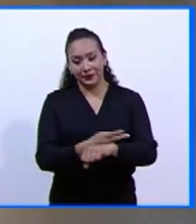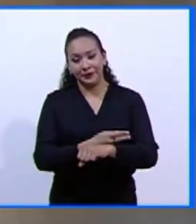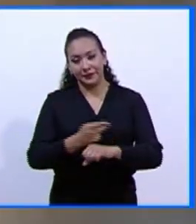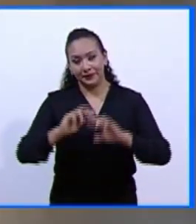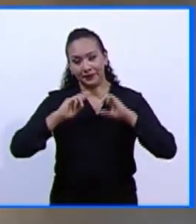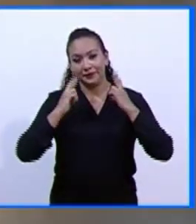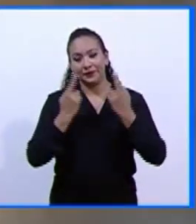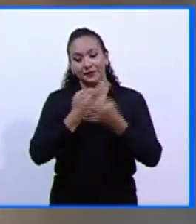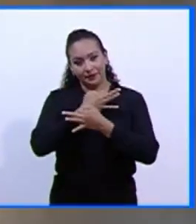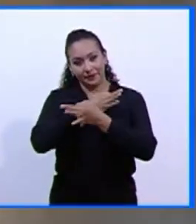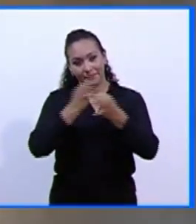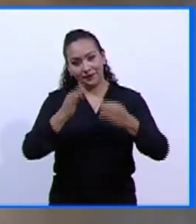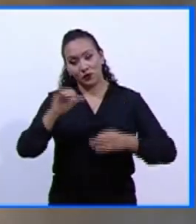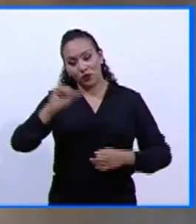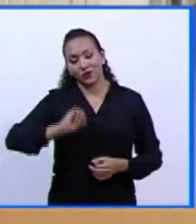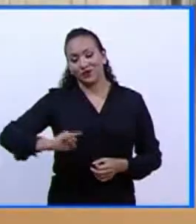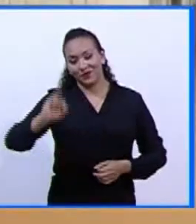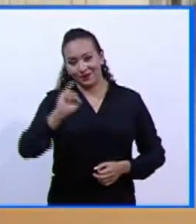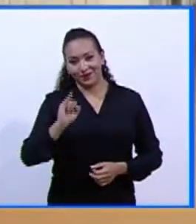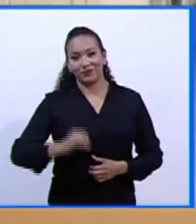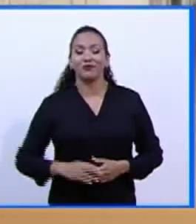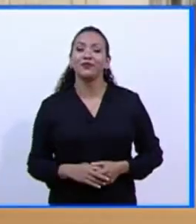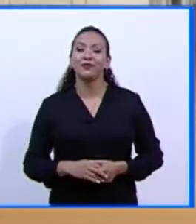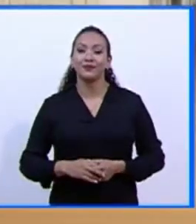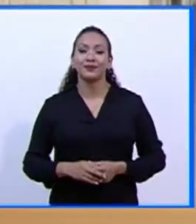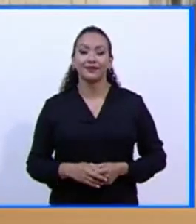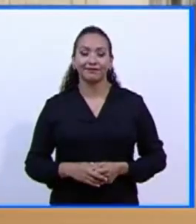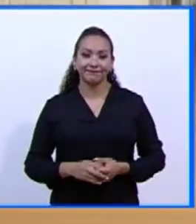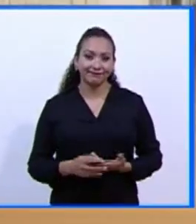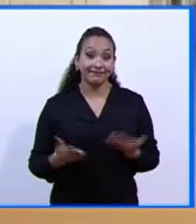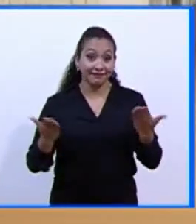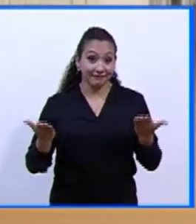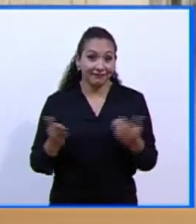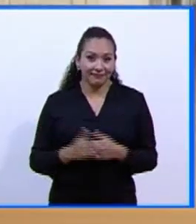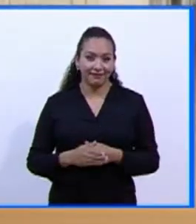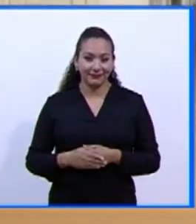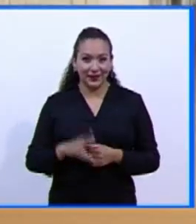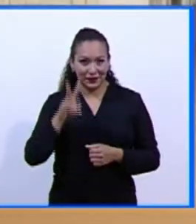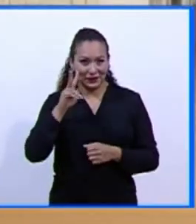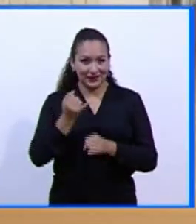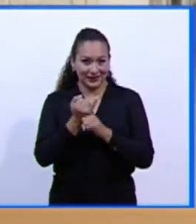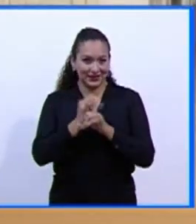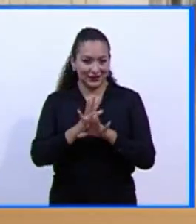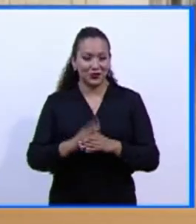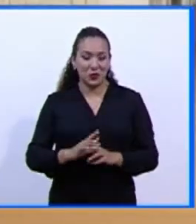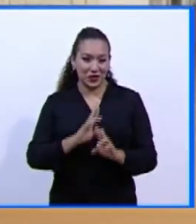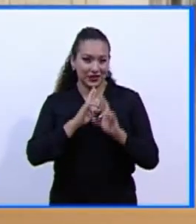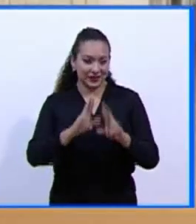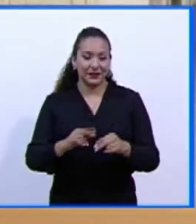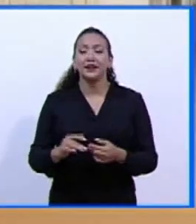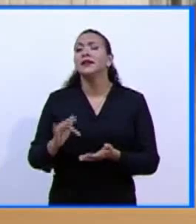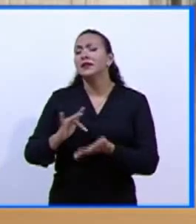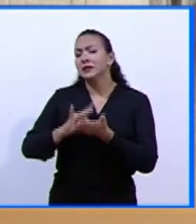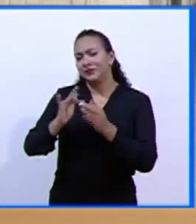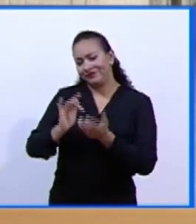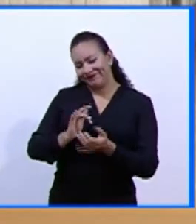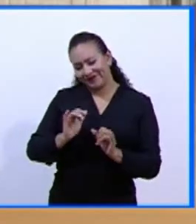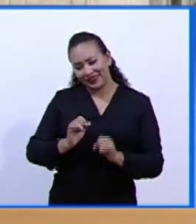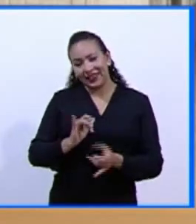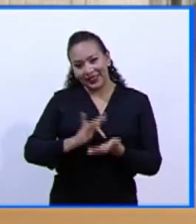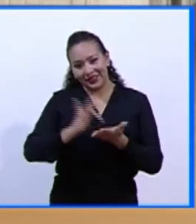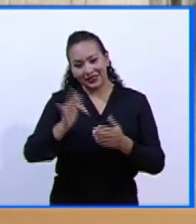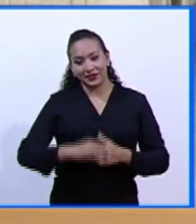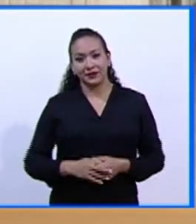pública de jueves. Pues ahí tenemos el puntual reporte. Muchísimas gracias, Mario. Excelente tarde.